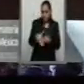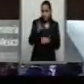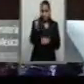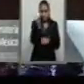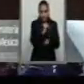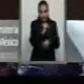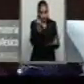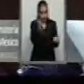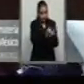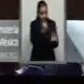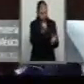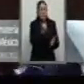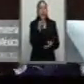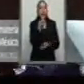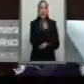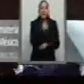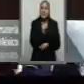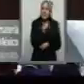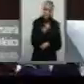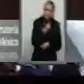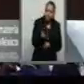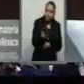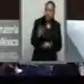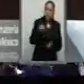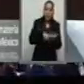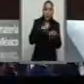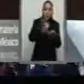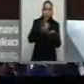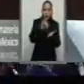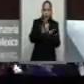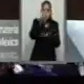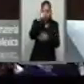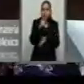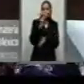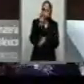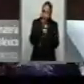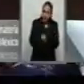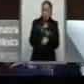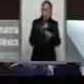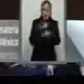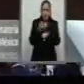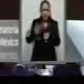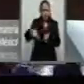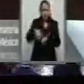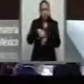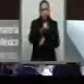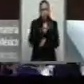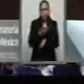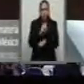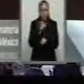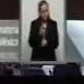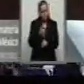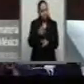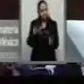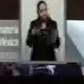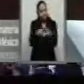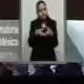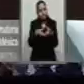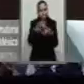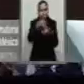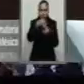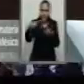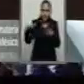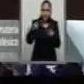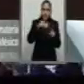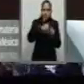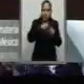Ciudad de México como entidad federativa, capaz de gobernarse con autonomía y al mismo tiempo albergar